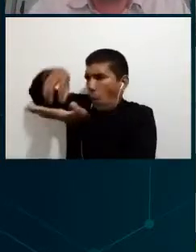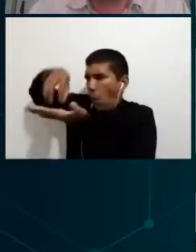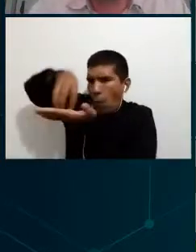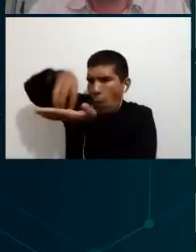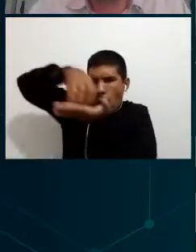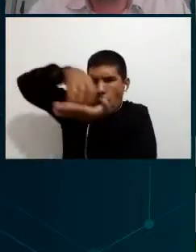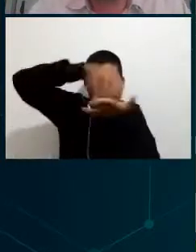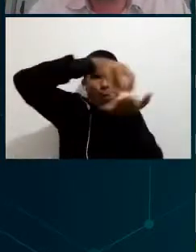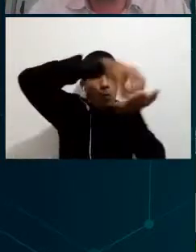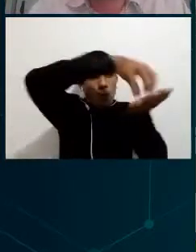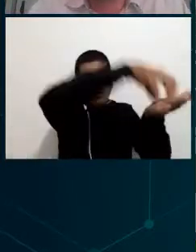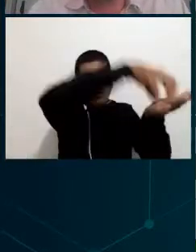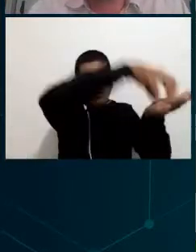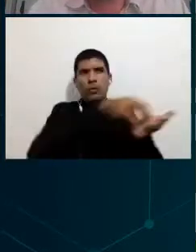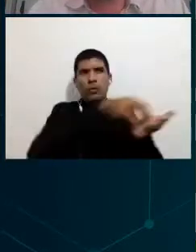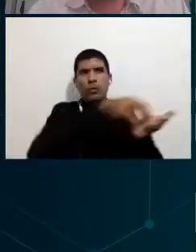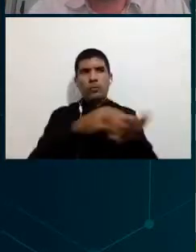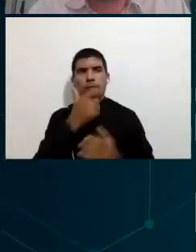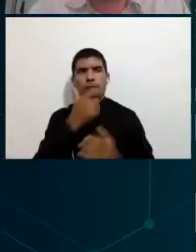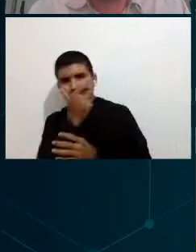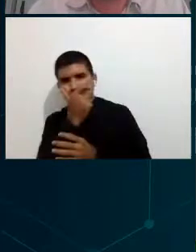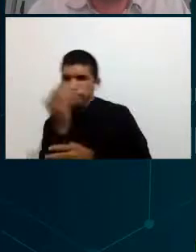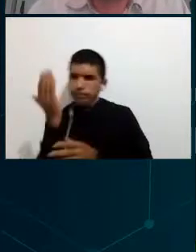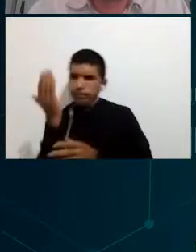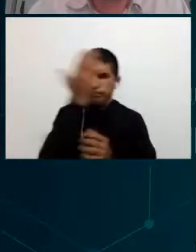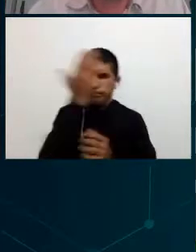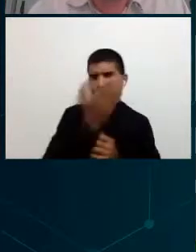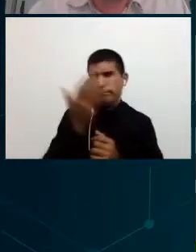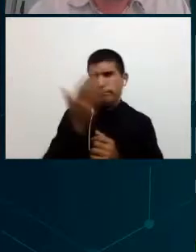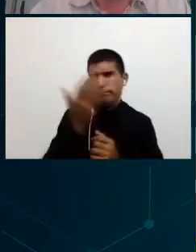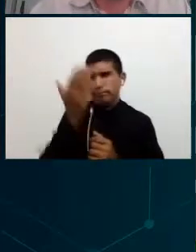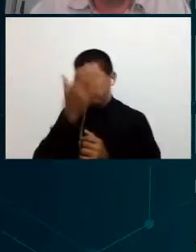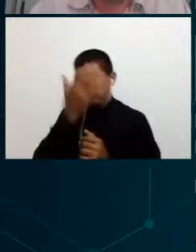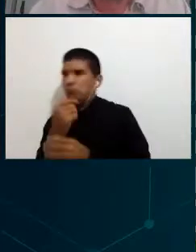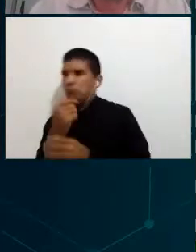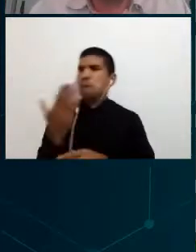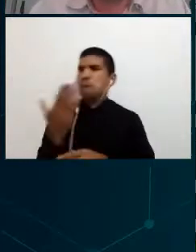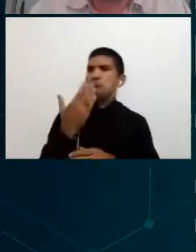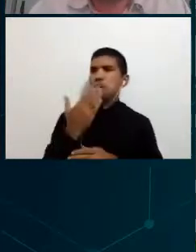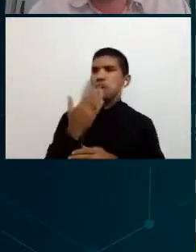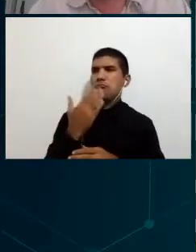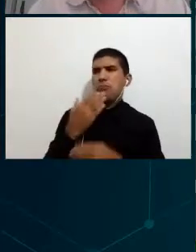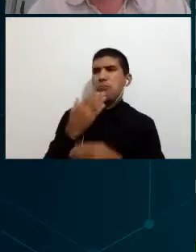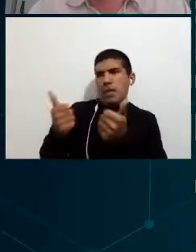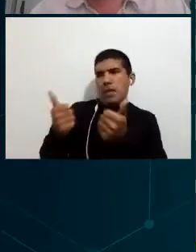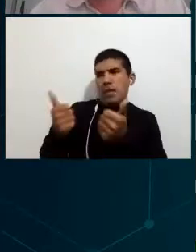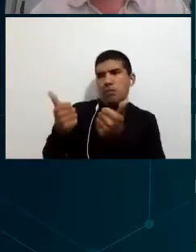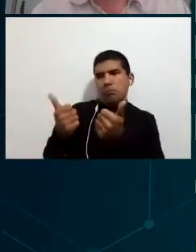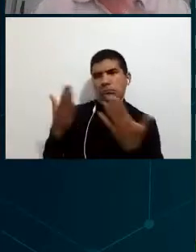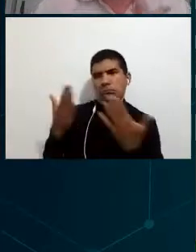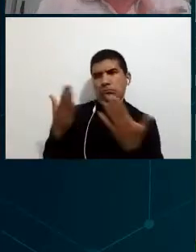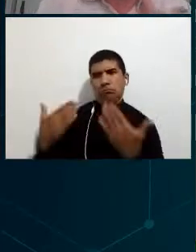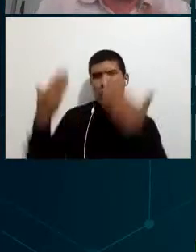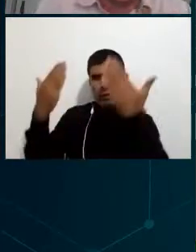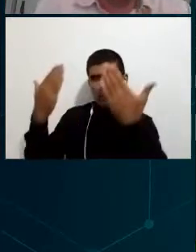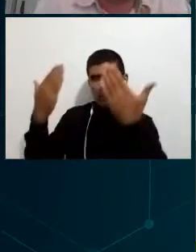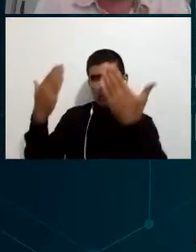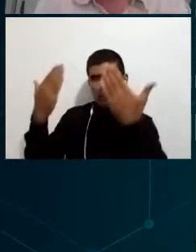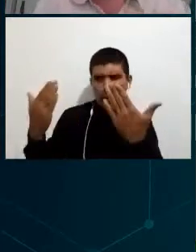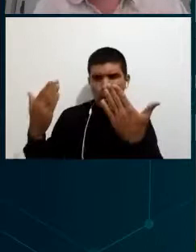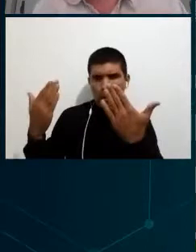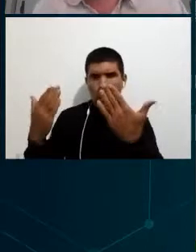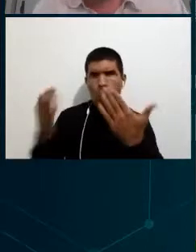Entonces, mira que esta es una ruta que da una vuelta relativamente larga comparada con la ruta 1. Entonces, tenemos